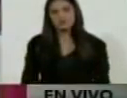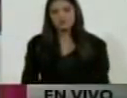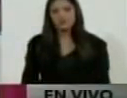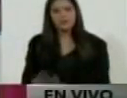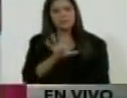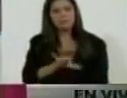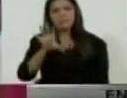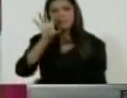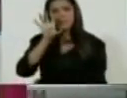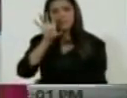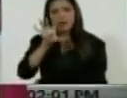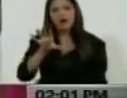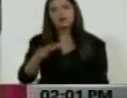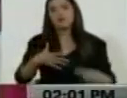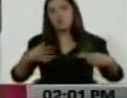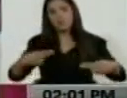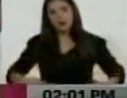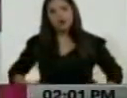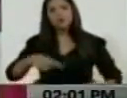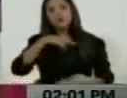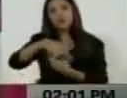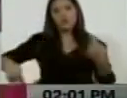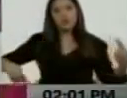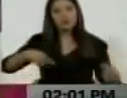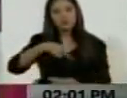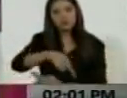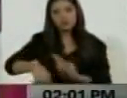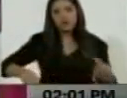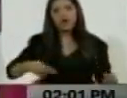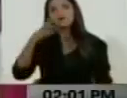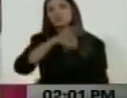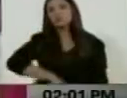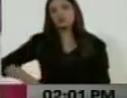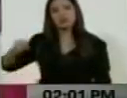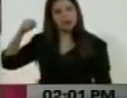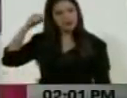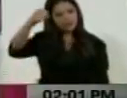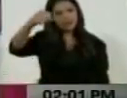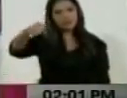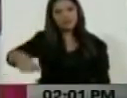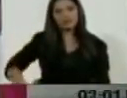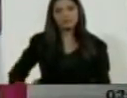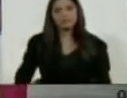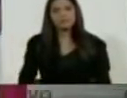patrios, humanos, revolucionarios, socialistas.